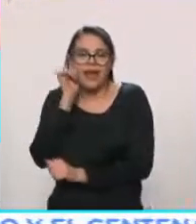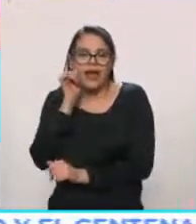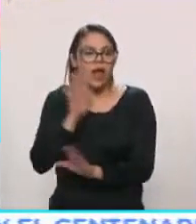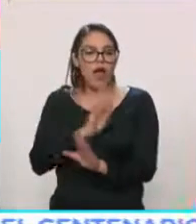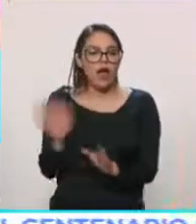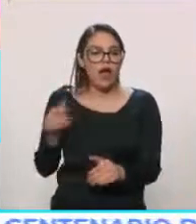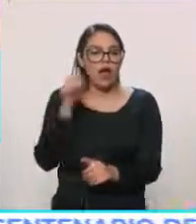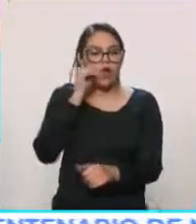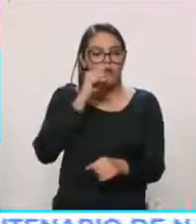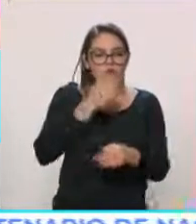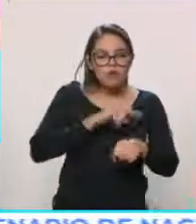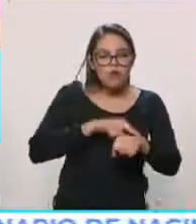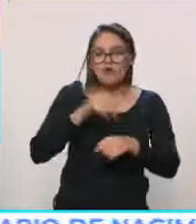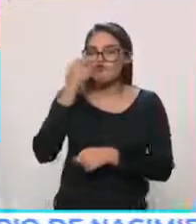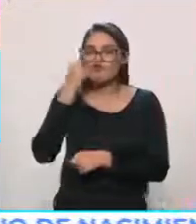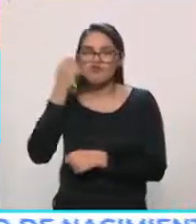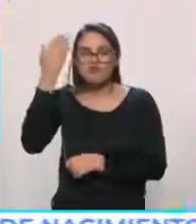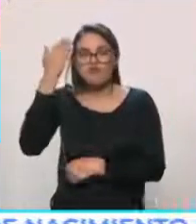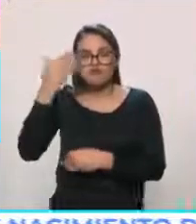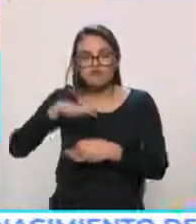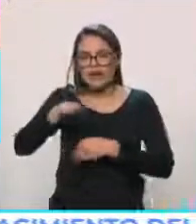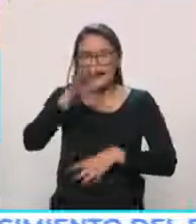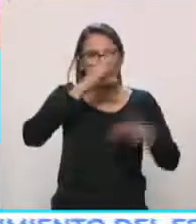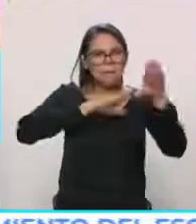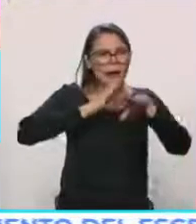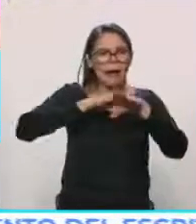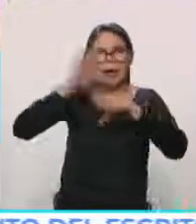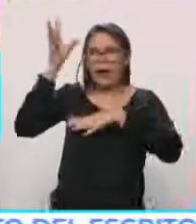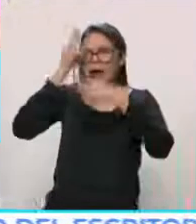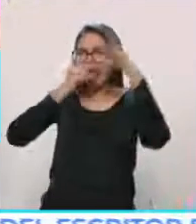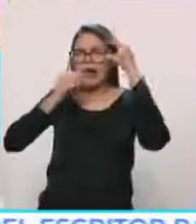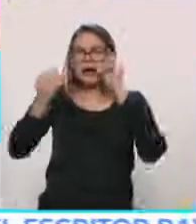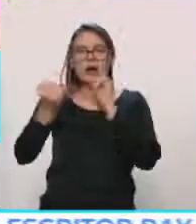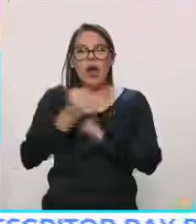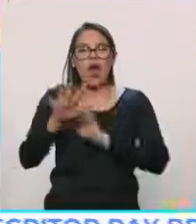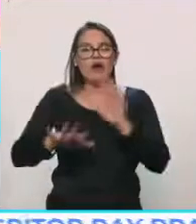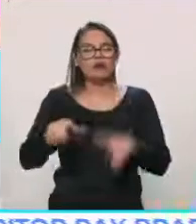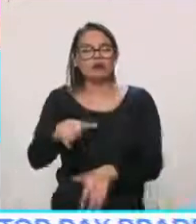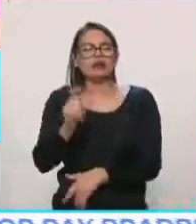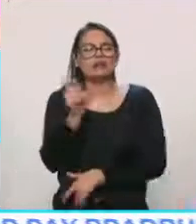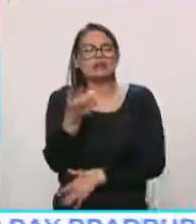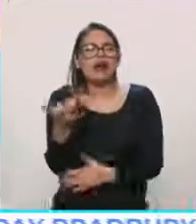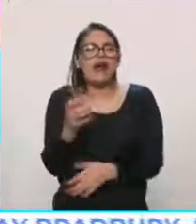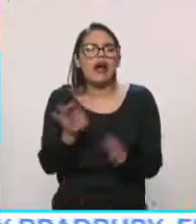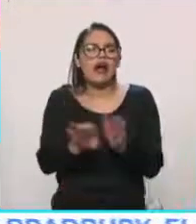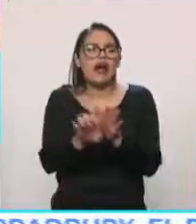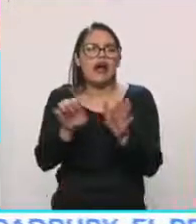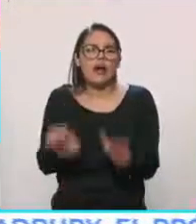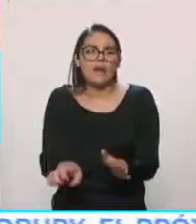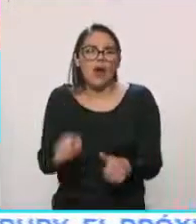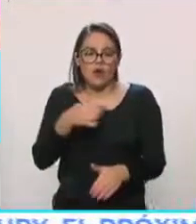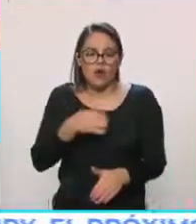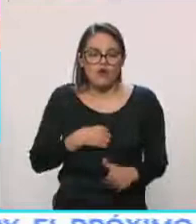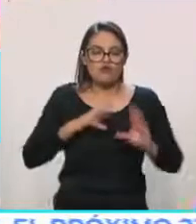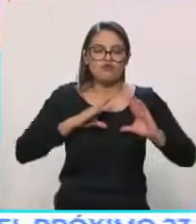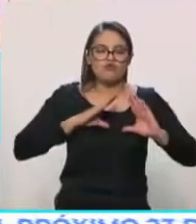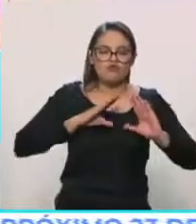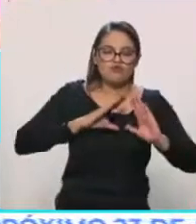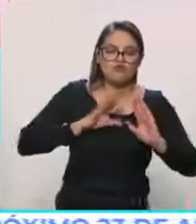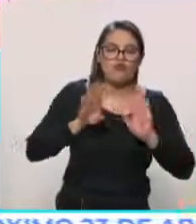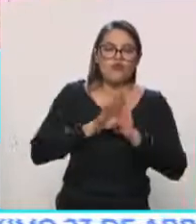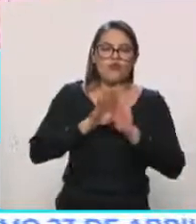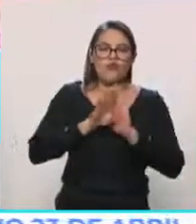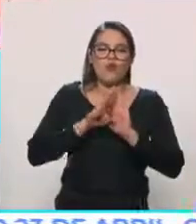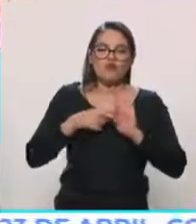y también de la identidad, ¿no? Claro. De la identidad. Si lo que estamos haciendo es llamando a un esfuerzo colectivo por el bien